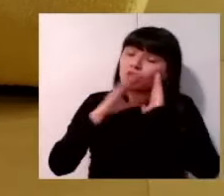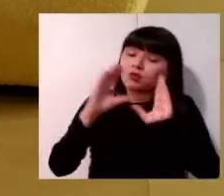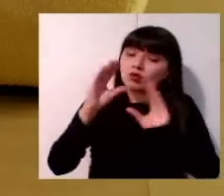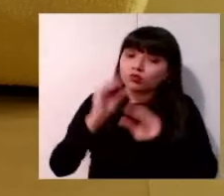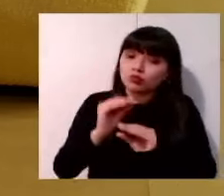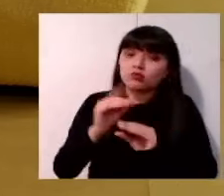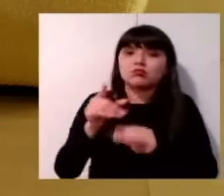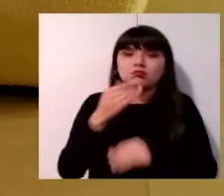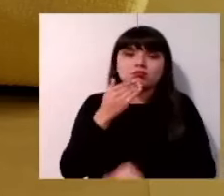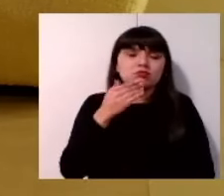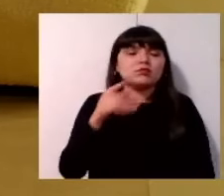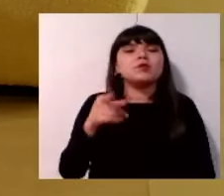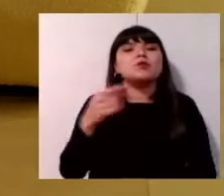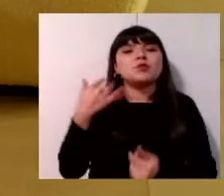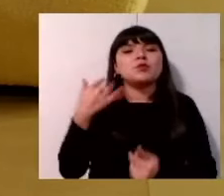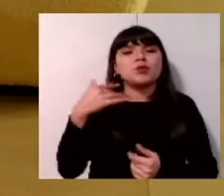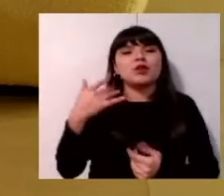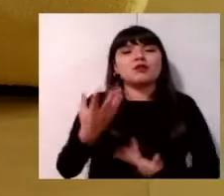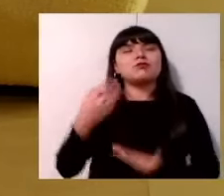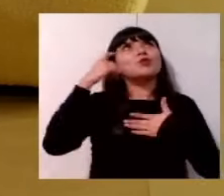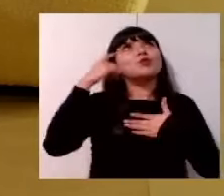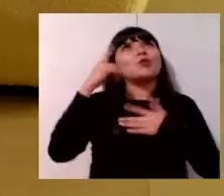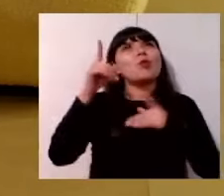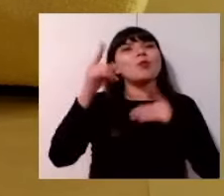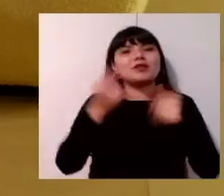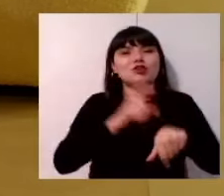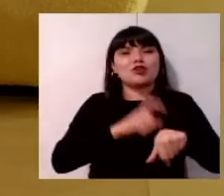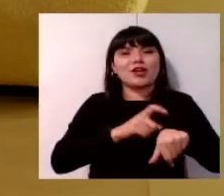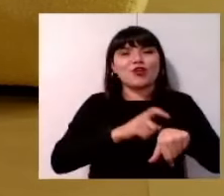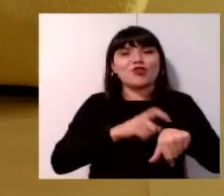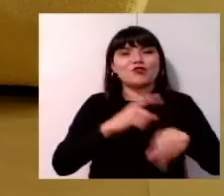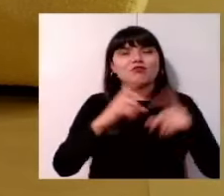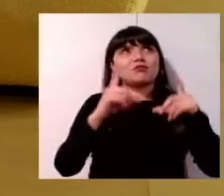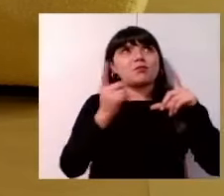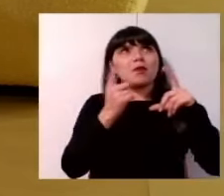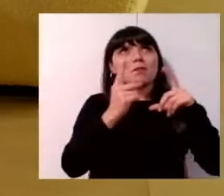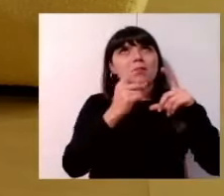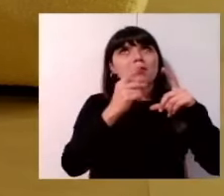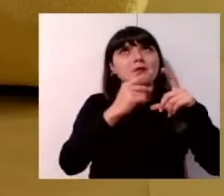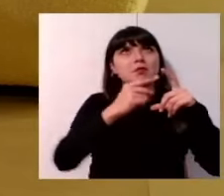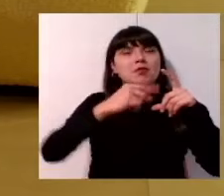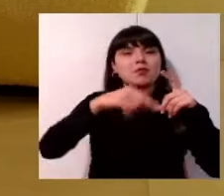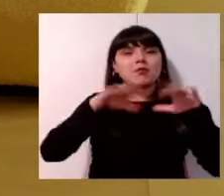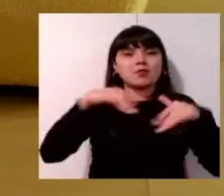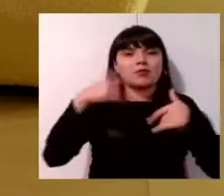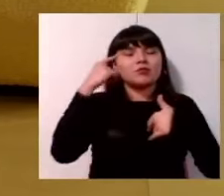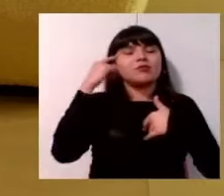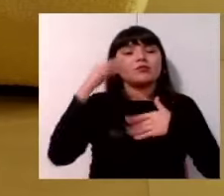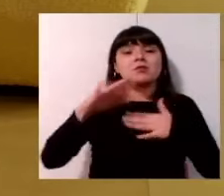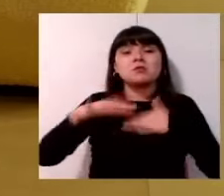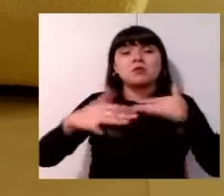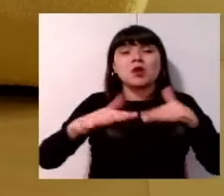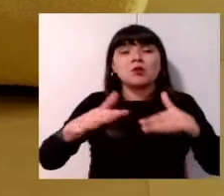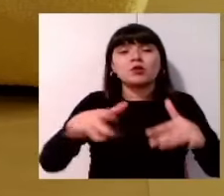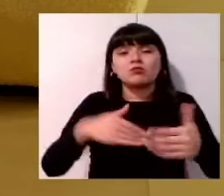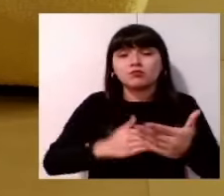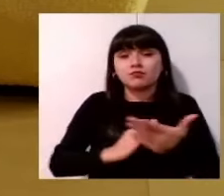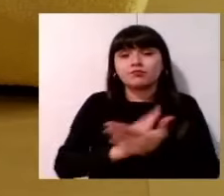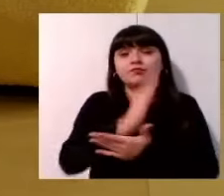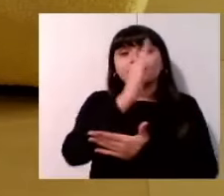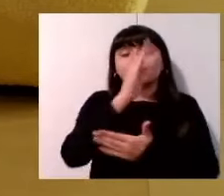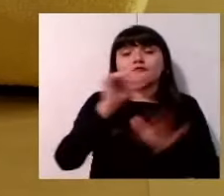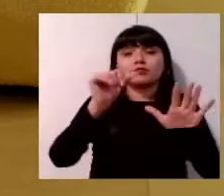reloj biológico que tenemos, que al nacer no está todavía bien desarrollado, ya a partir de los 6 meses más o menos ya está mucho